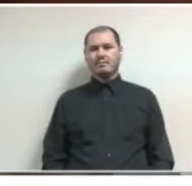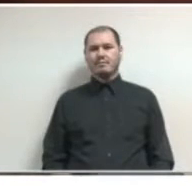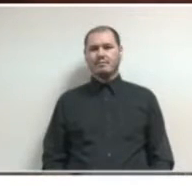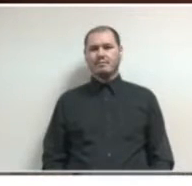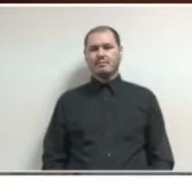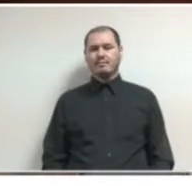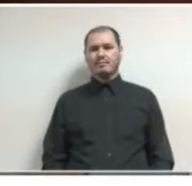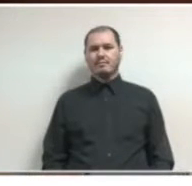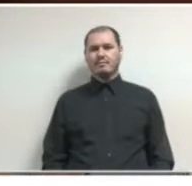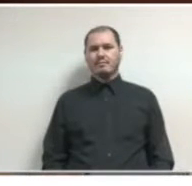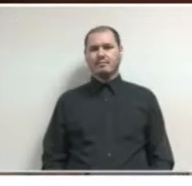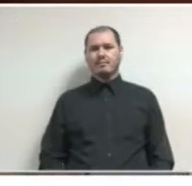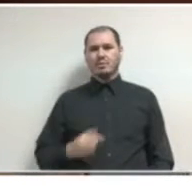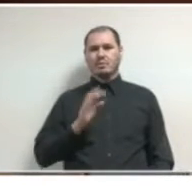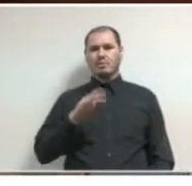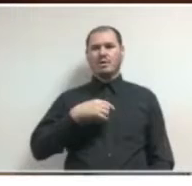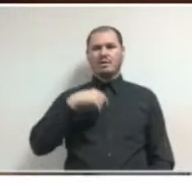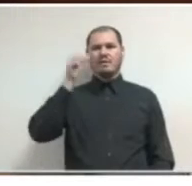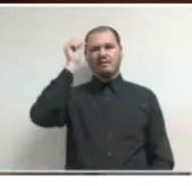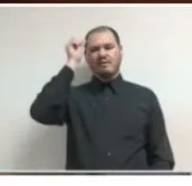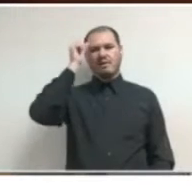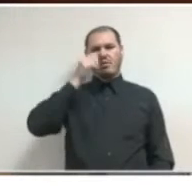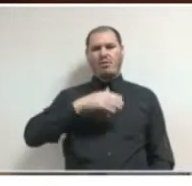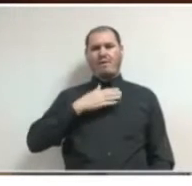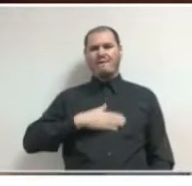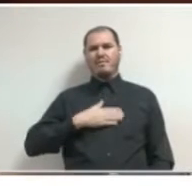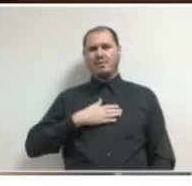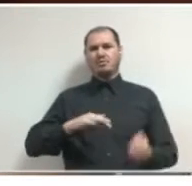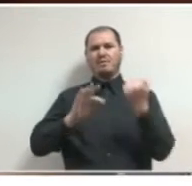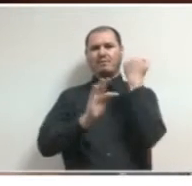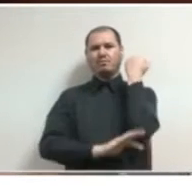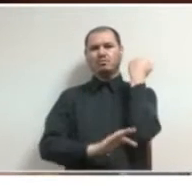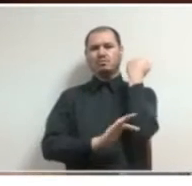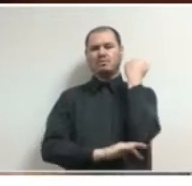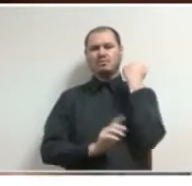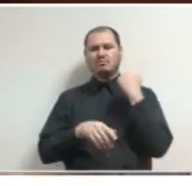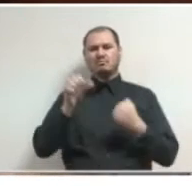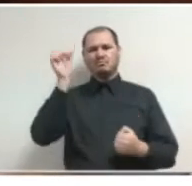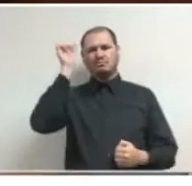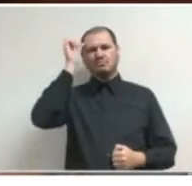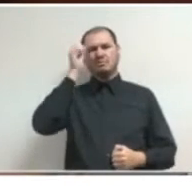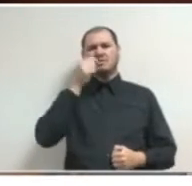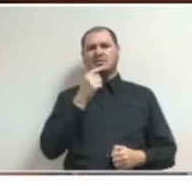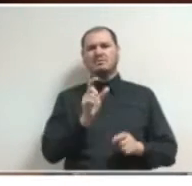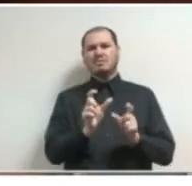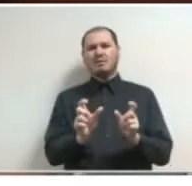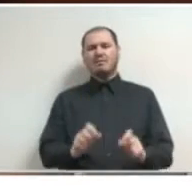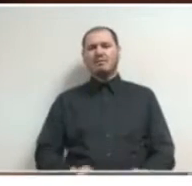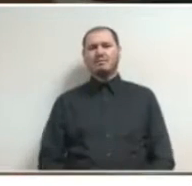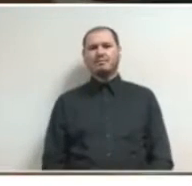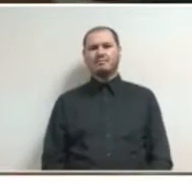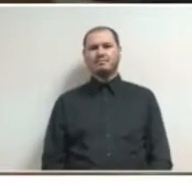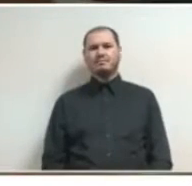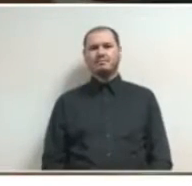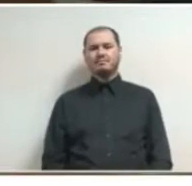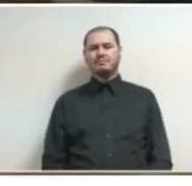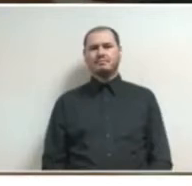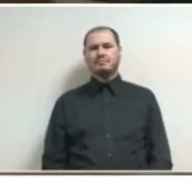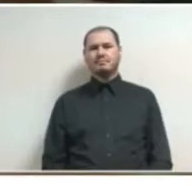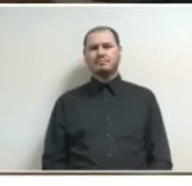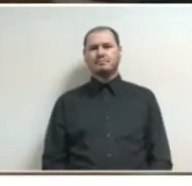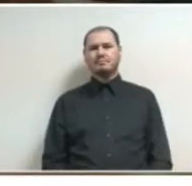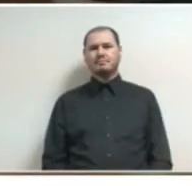¿Cuál es el significado de confirmación de último punto, ITP, va a ginape confirmación de funcionario fuera de